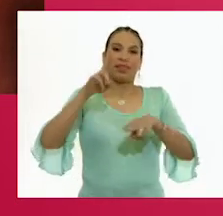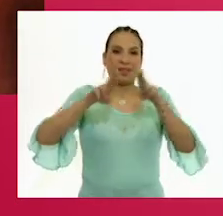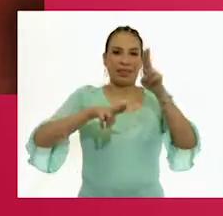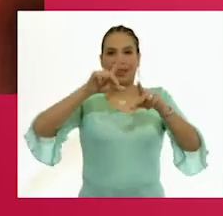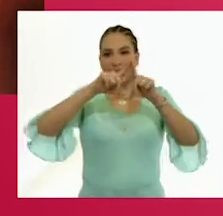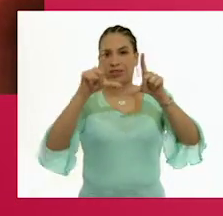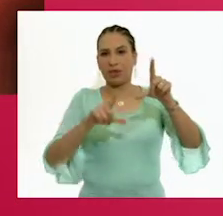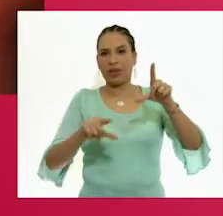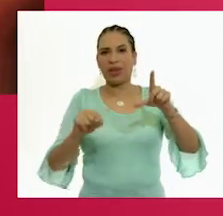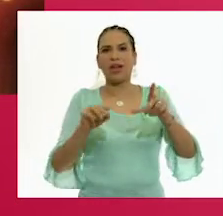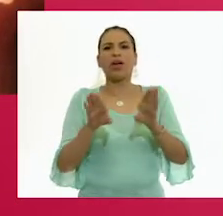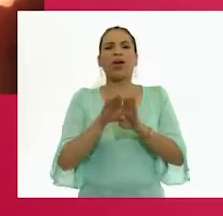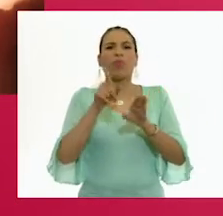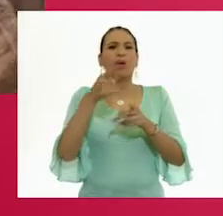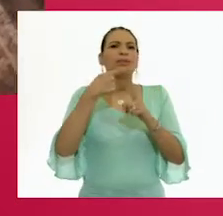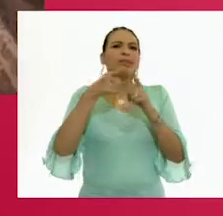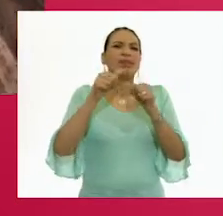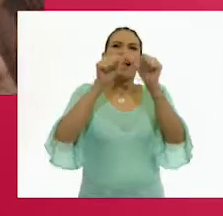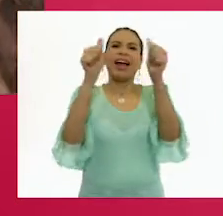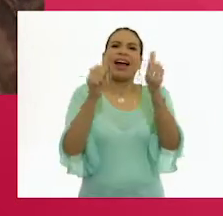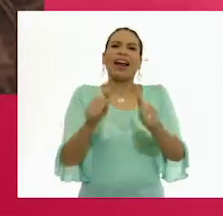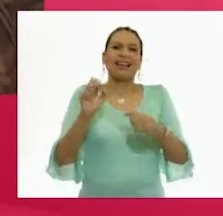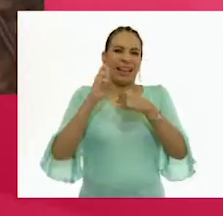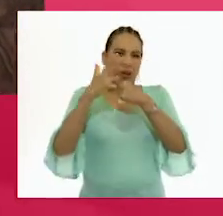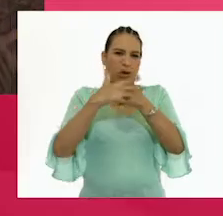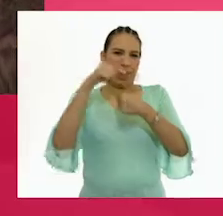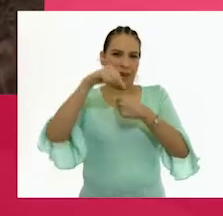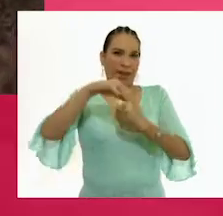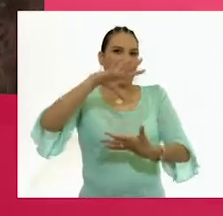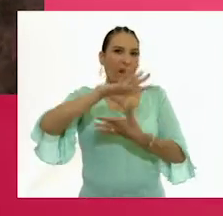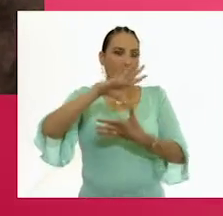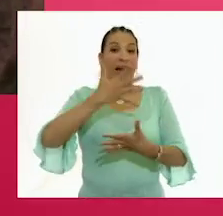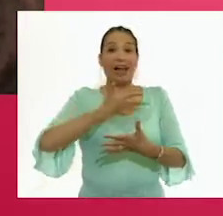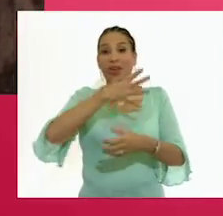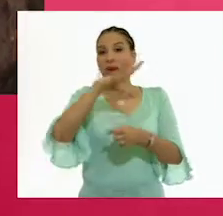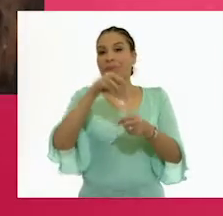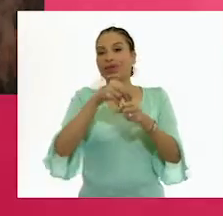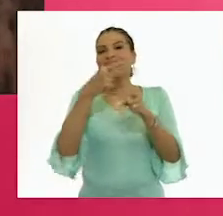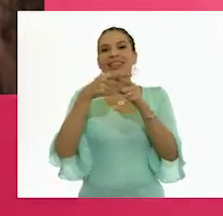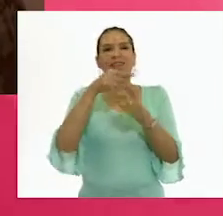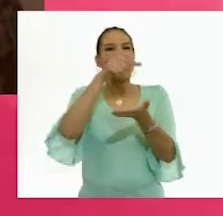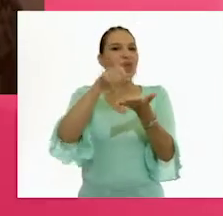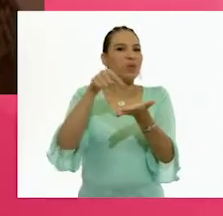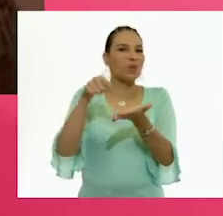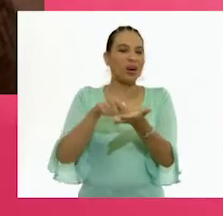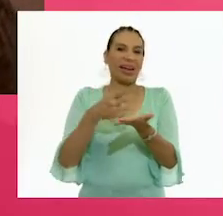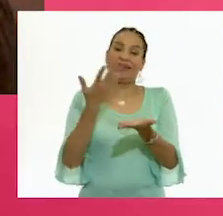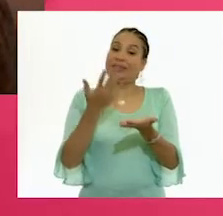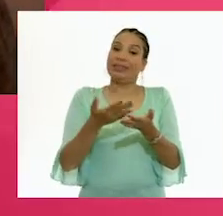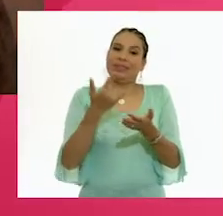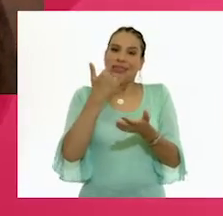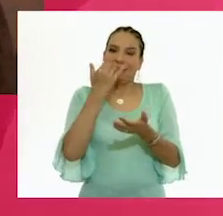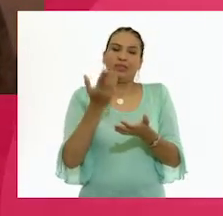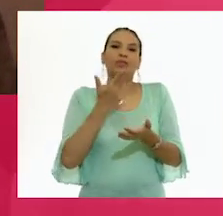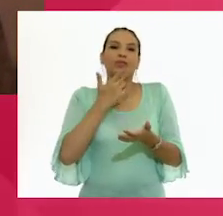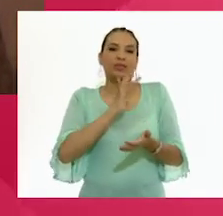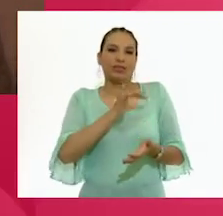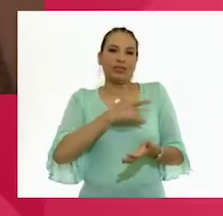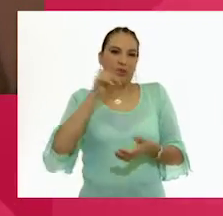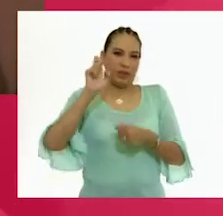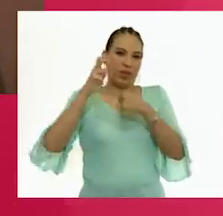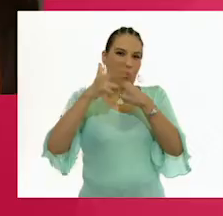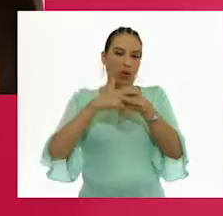nacional como la Galería de Arte Europeo en América, ya que encierra en sí muchos espacios icónicos de Europa, pero aquí